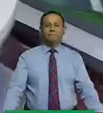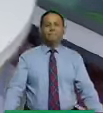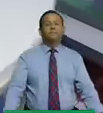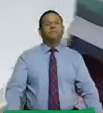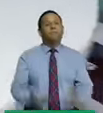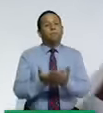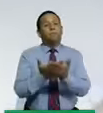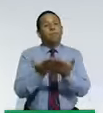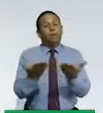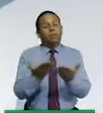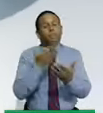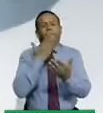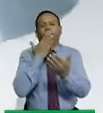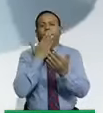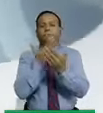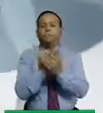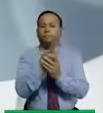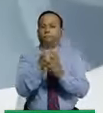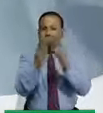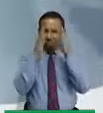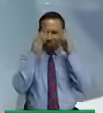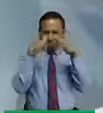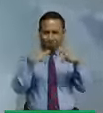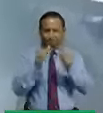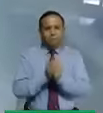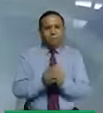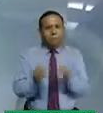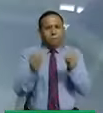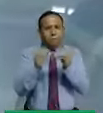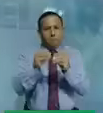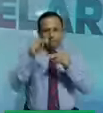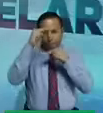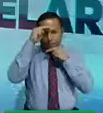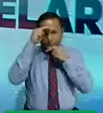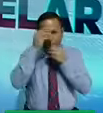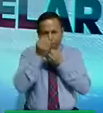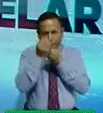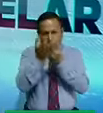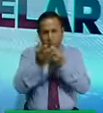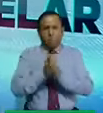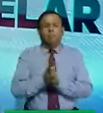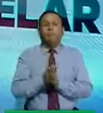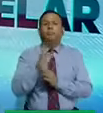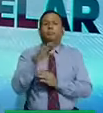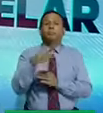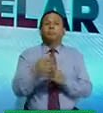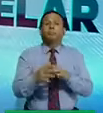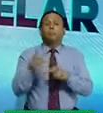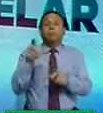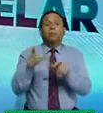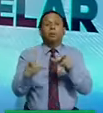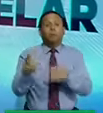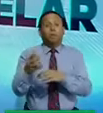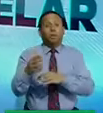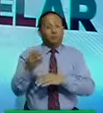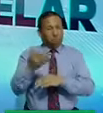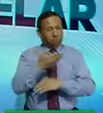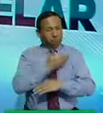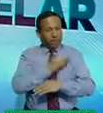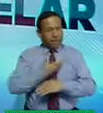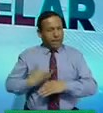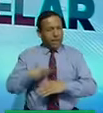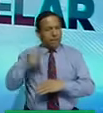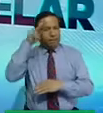Queridos amigos, gracias por preferirnos. Vamos con más noticias. Respondiendo a una invitación de la presidenta de Perú,